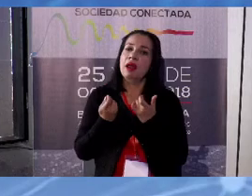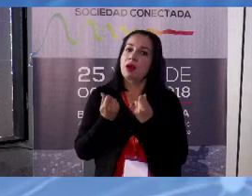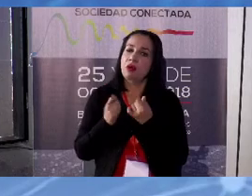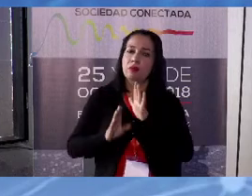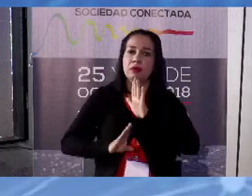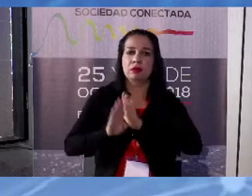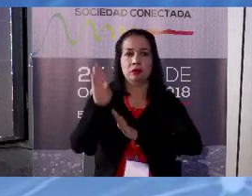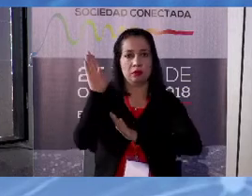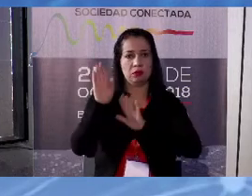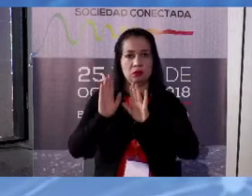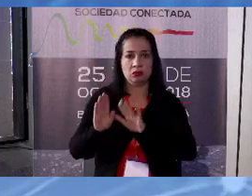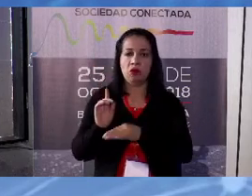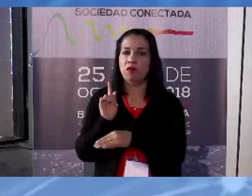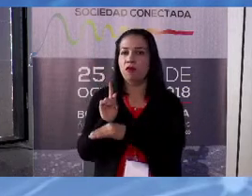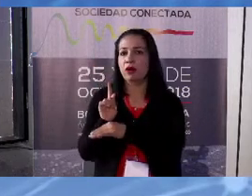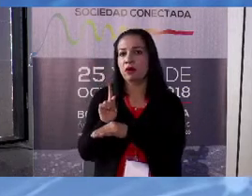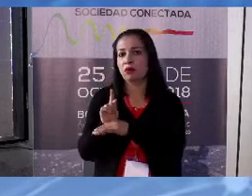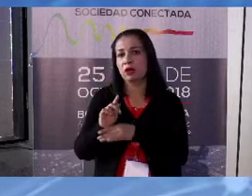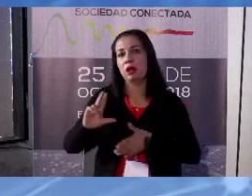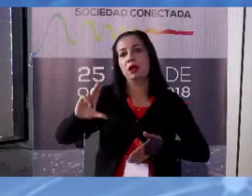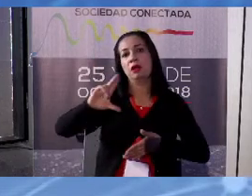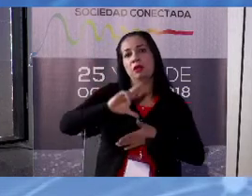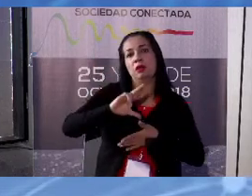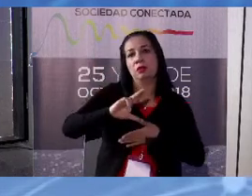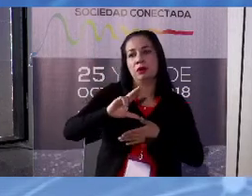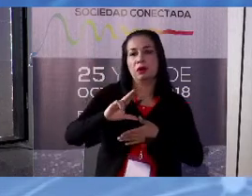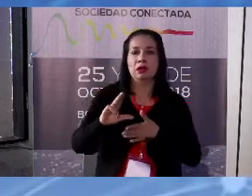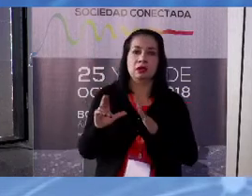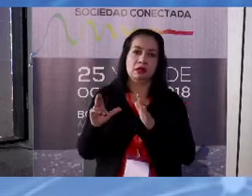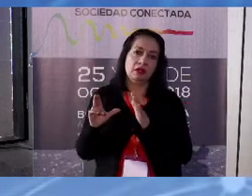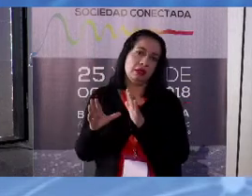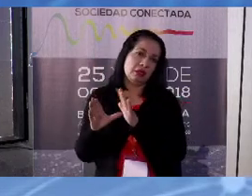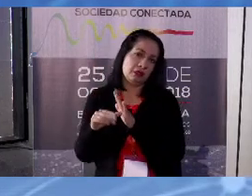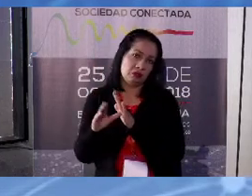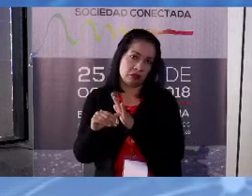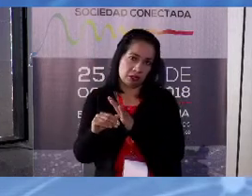por la facultad latinoamericana de ciencias sociales flaco